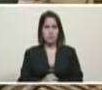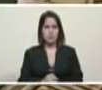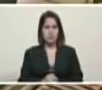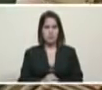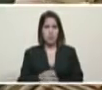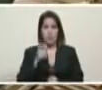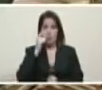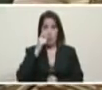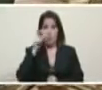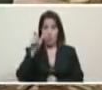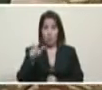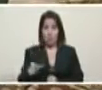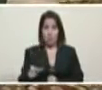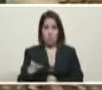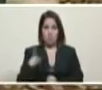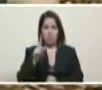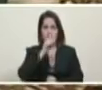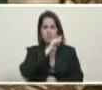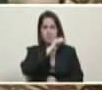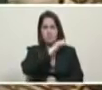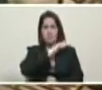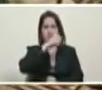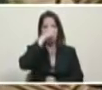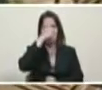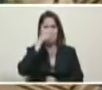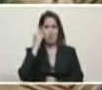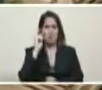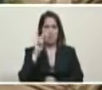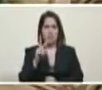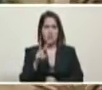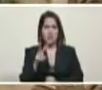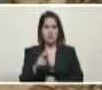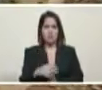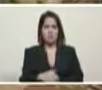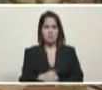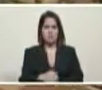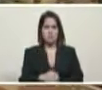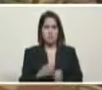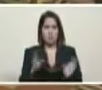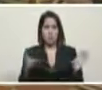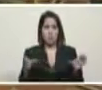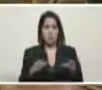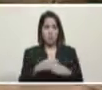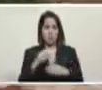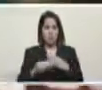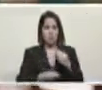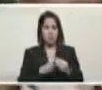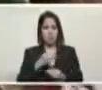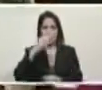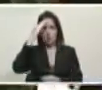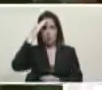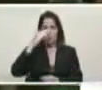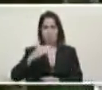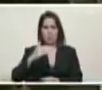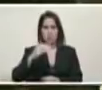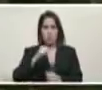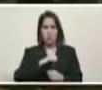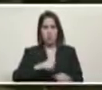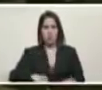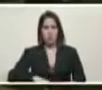Ciudadano teniente Luis José Alexander Molina Torres, plaza del Grupo de Acciones de Comando de la Guardia Nacional